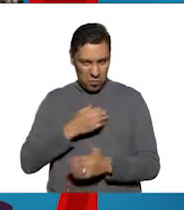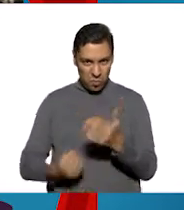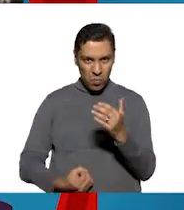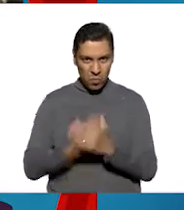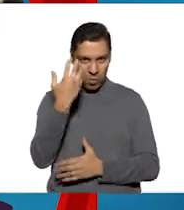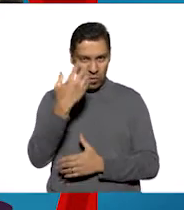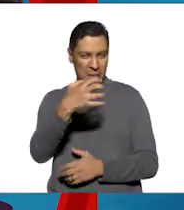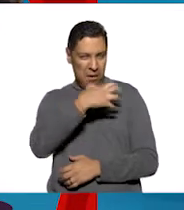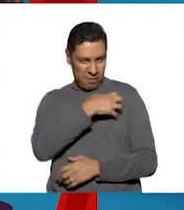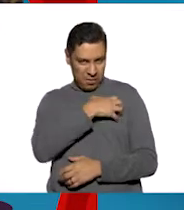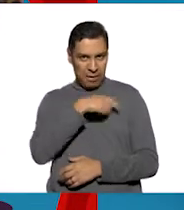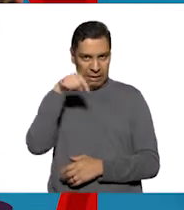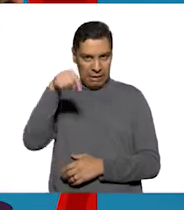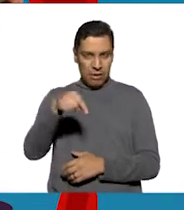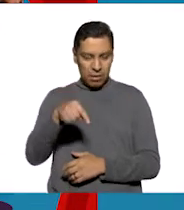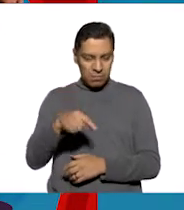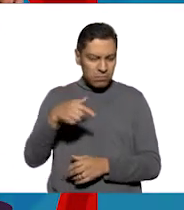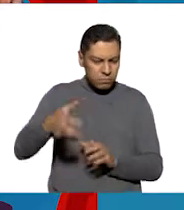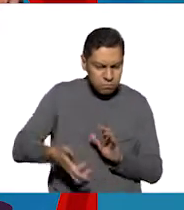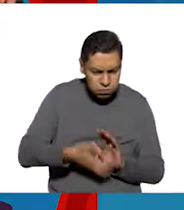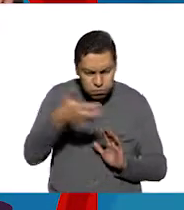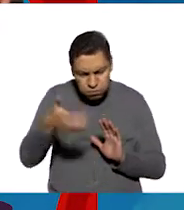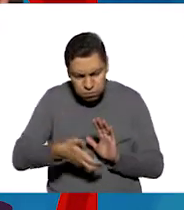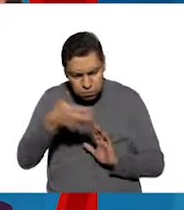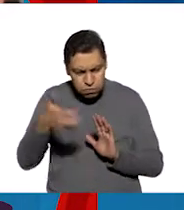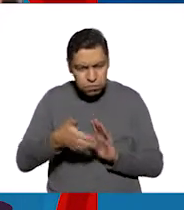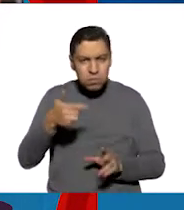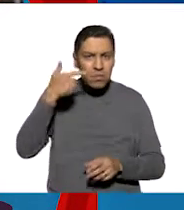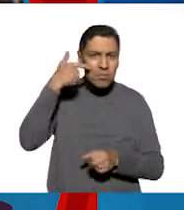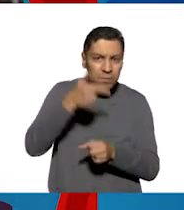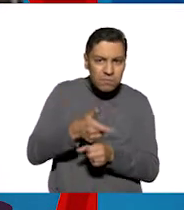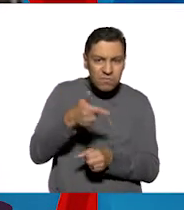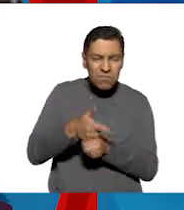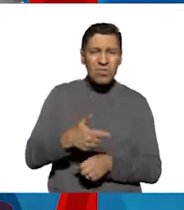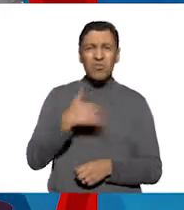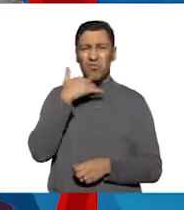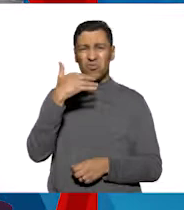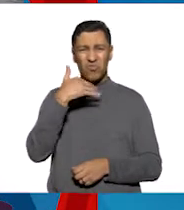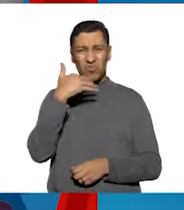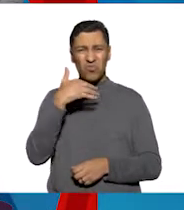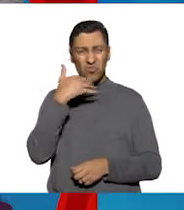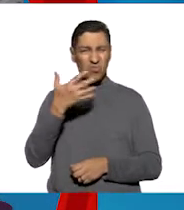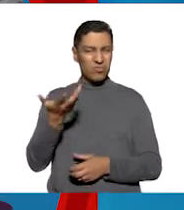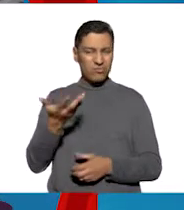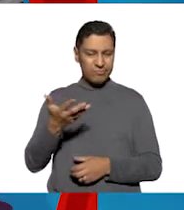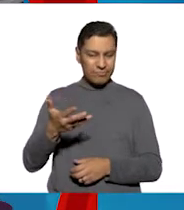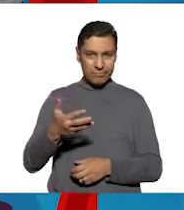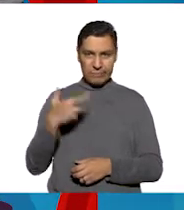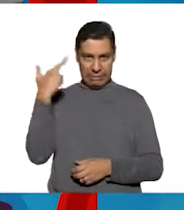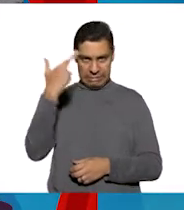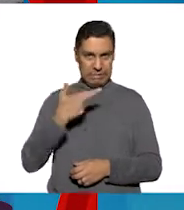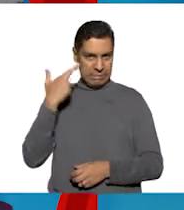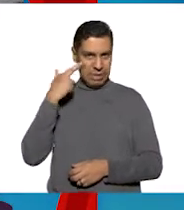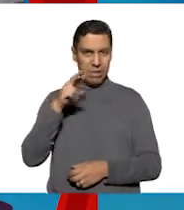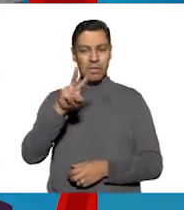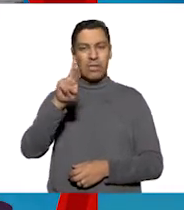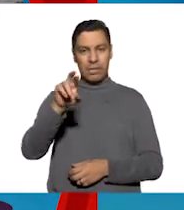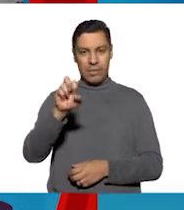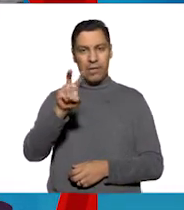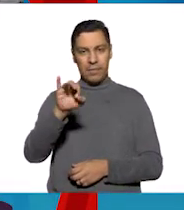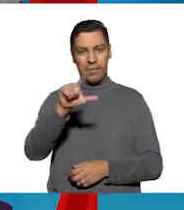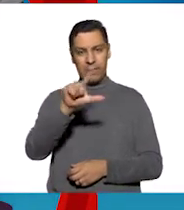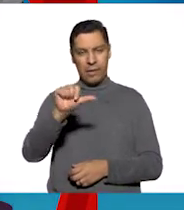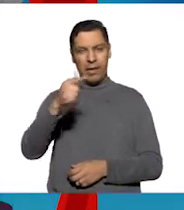de la Nueva España. Era un lugar bastante sucio y desagradable y el virrey Revillagigedo decide hacer